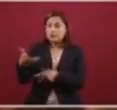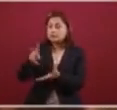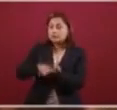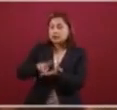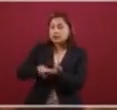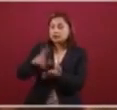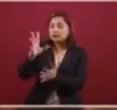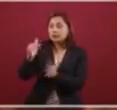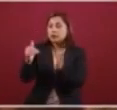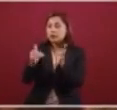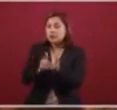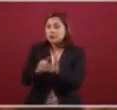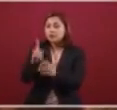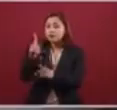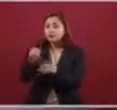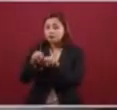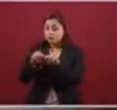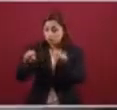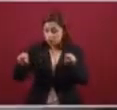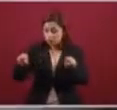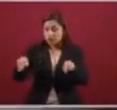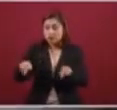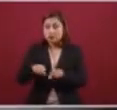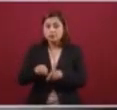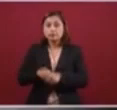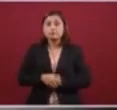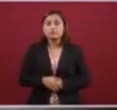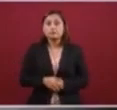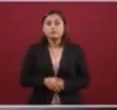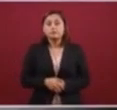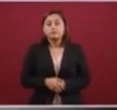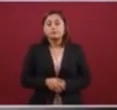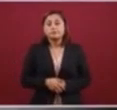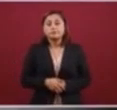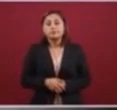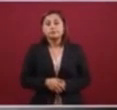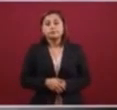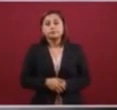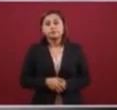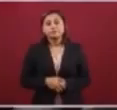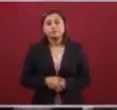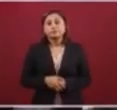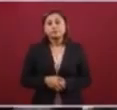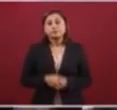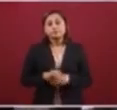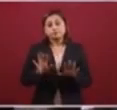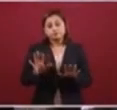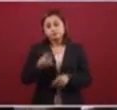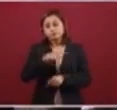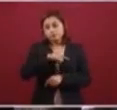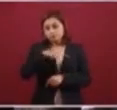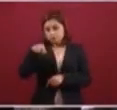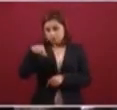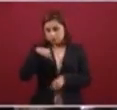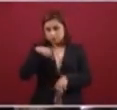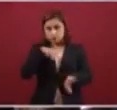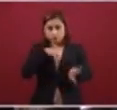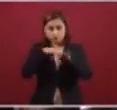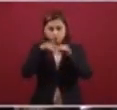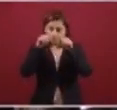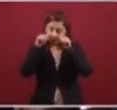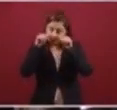pesos en esa zona bueno desde estamos trabajando sobre esta